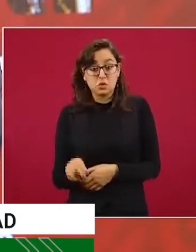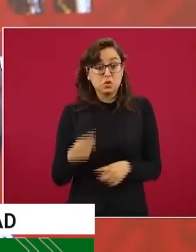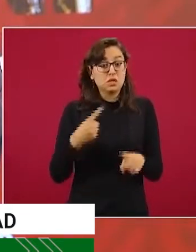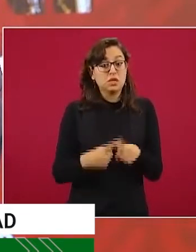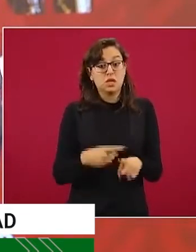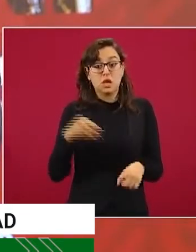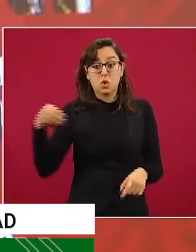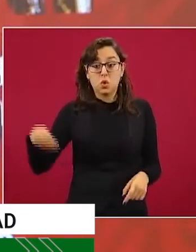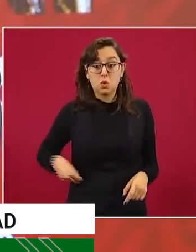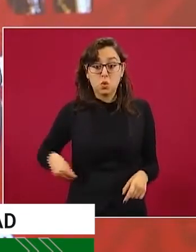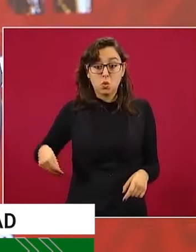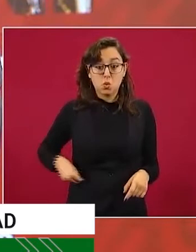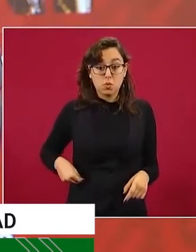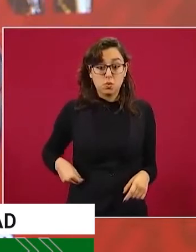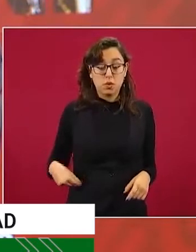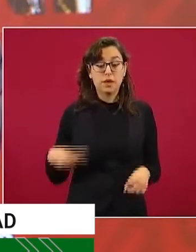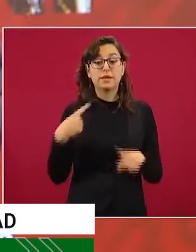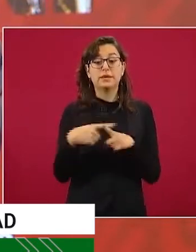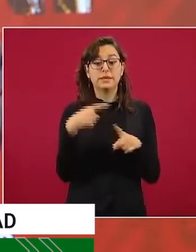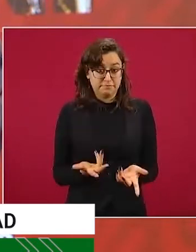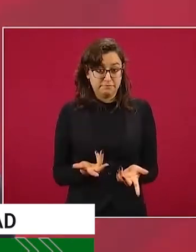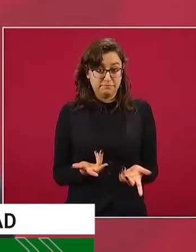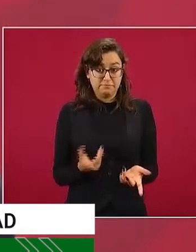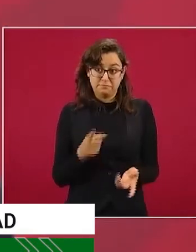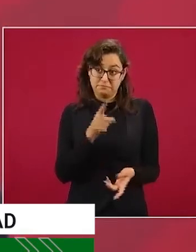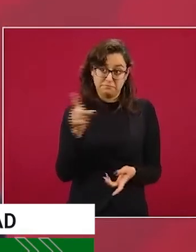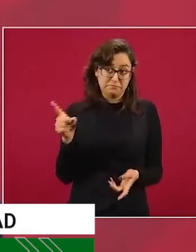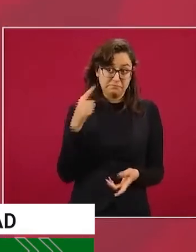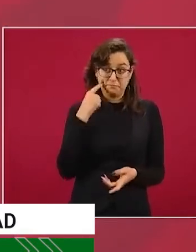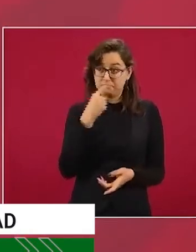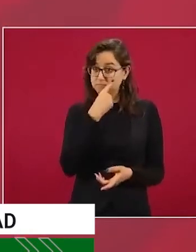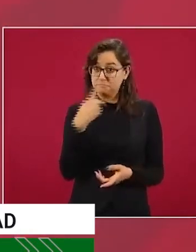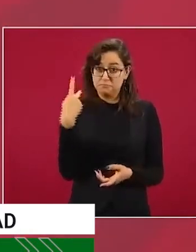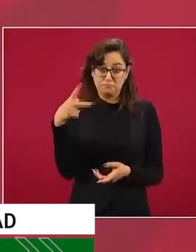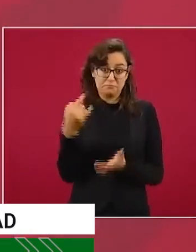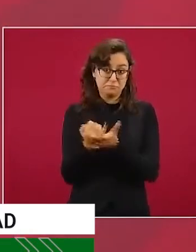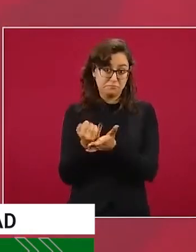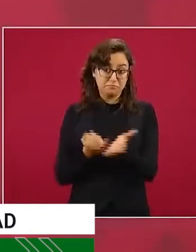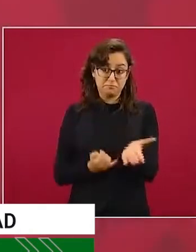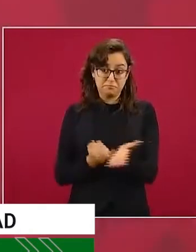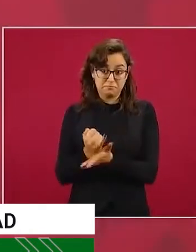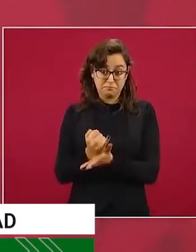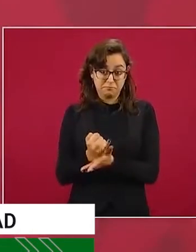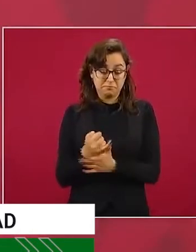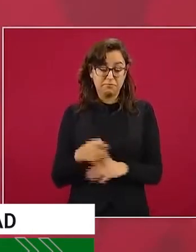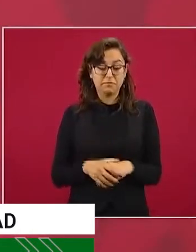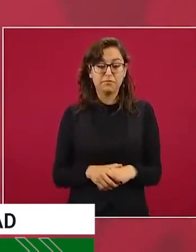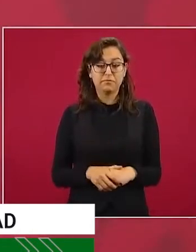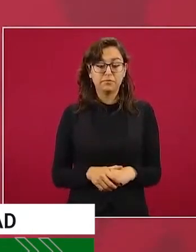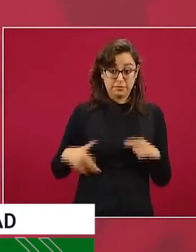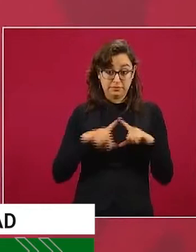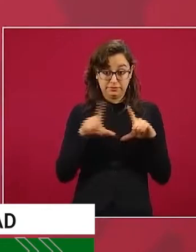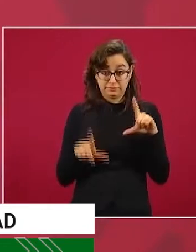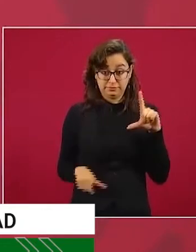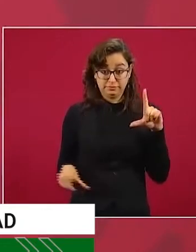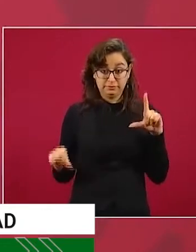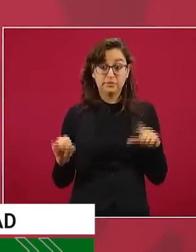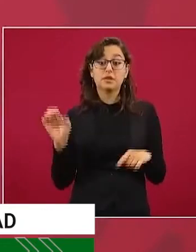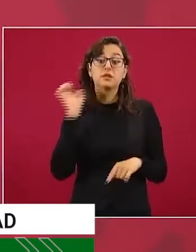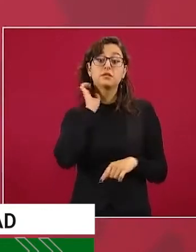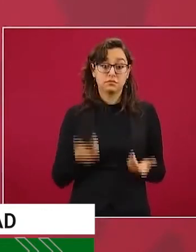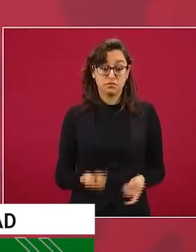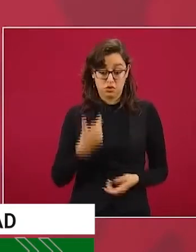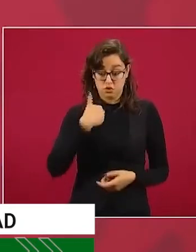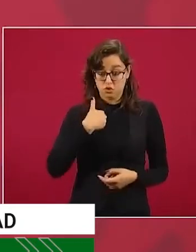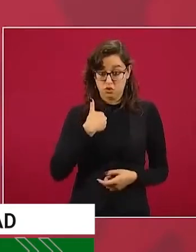culpabilidad, quiénes son los responsables, la postura del Ejecutivo. Mi